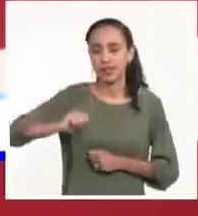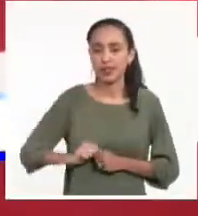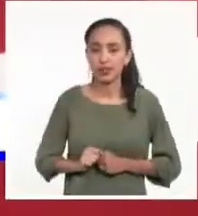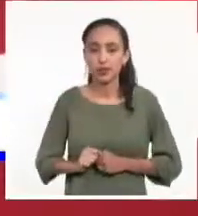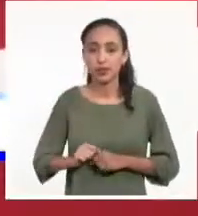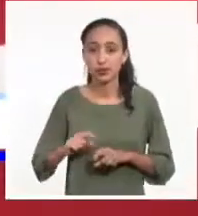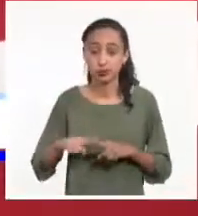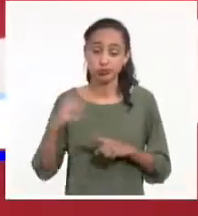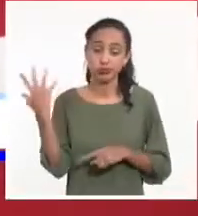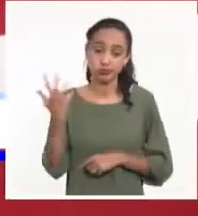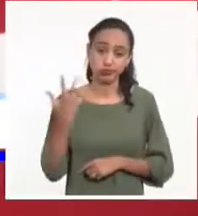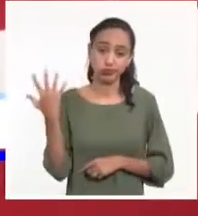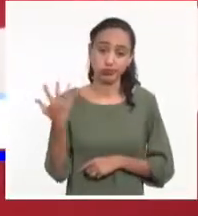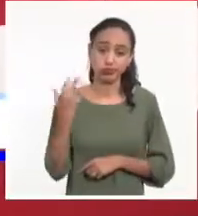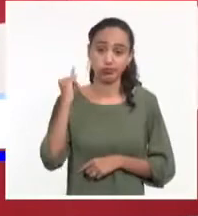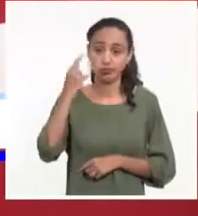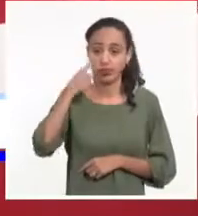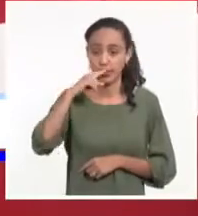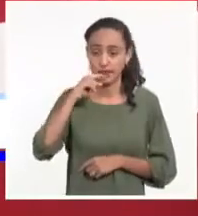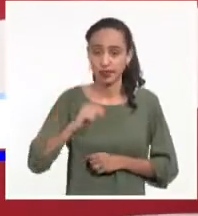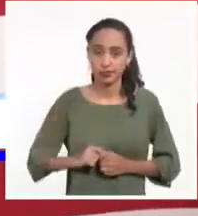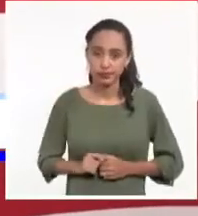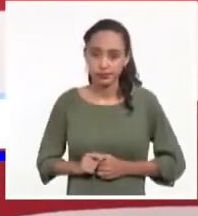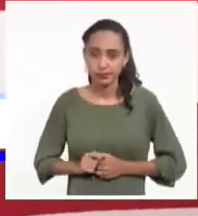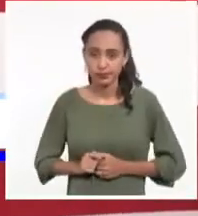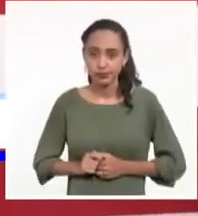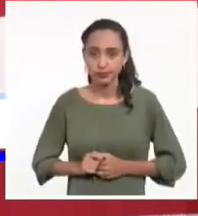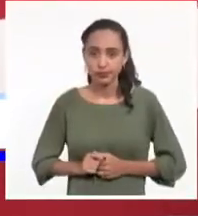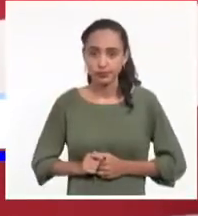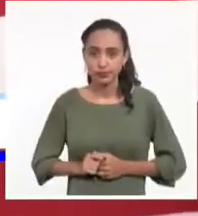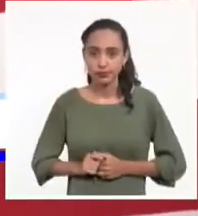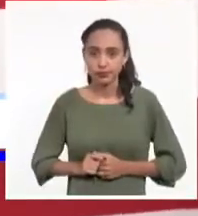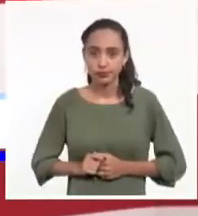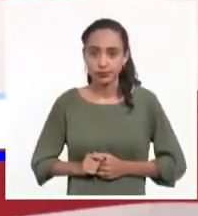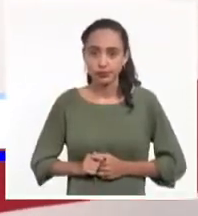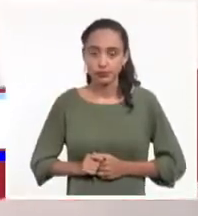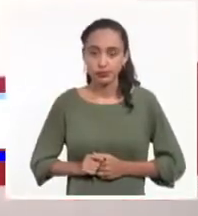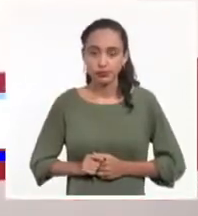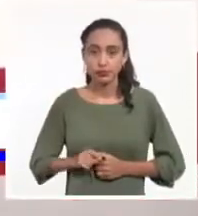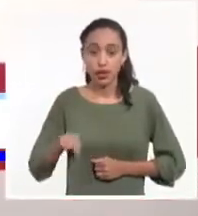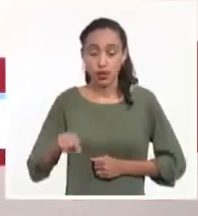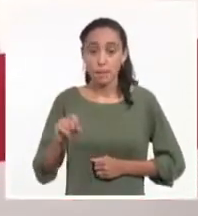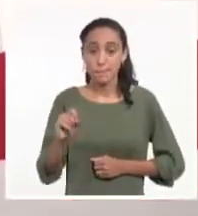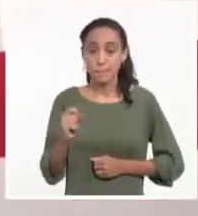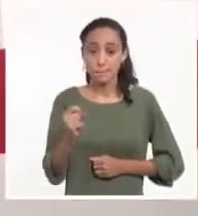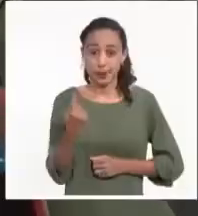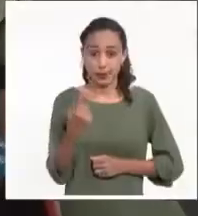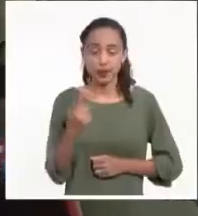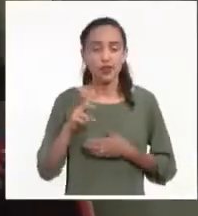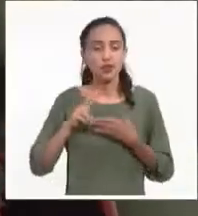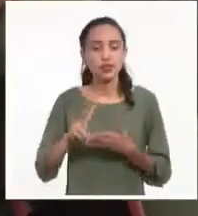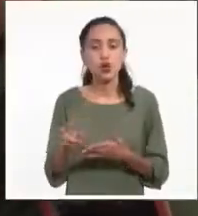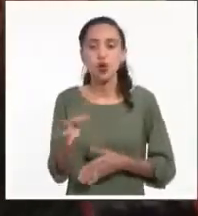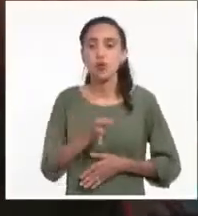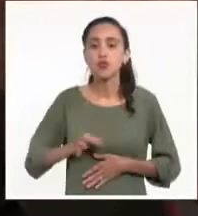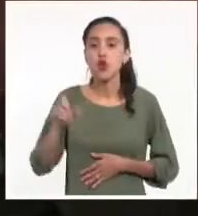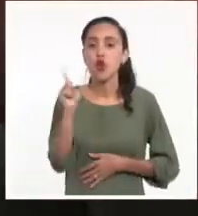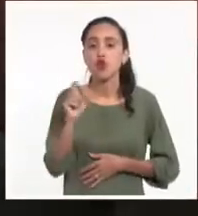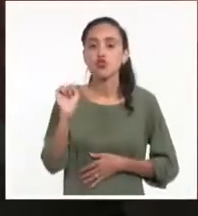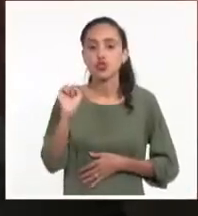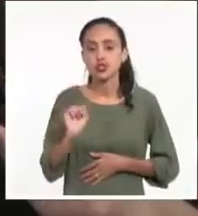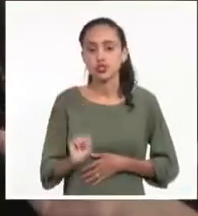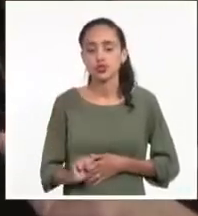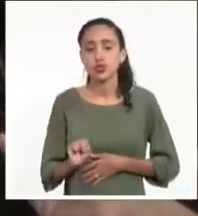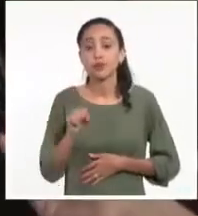tras el paso del huracán Ian por el territorio occidental. En esta oportunidad, su primera parada fue en el municipio de Consolación del